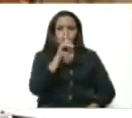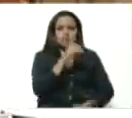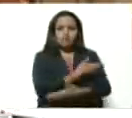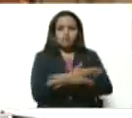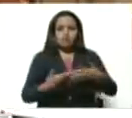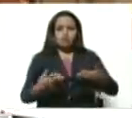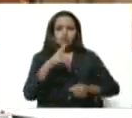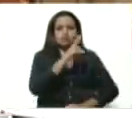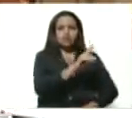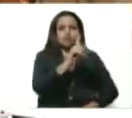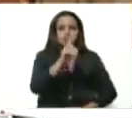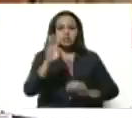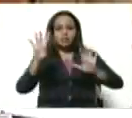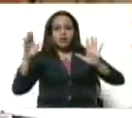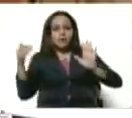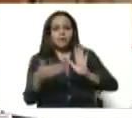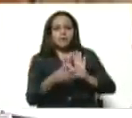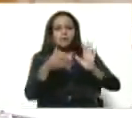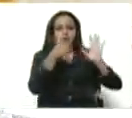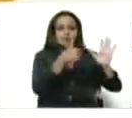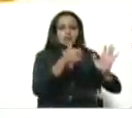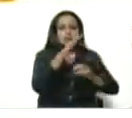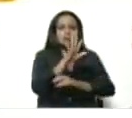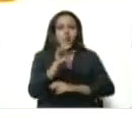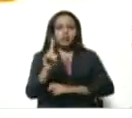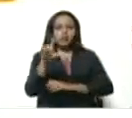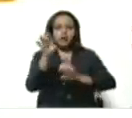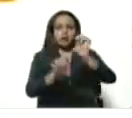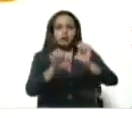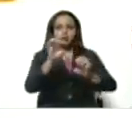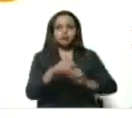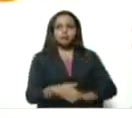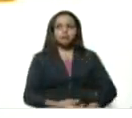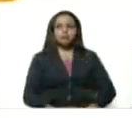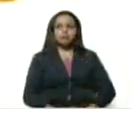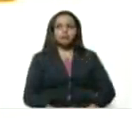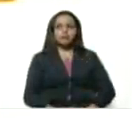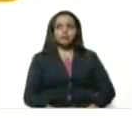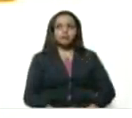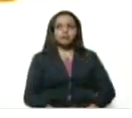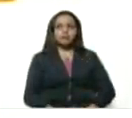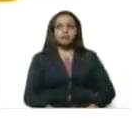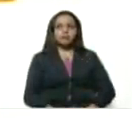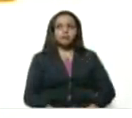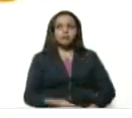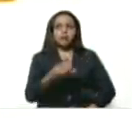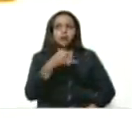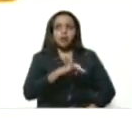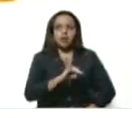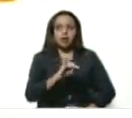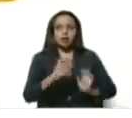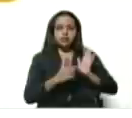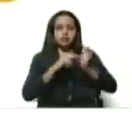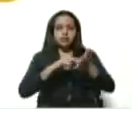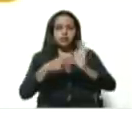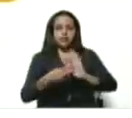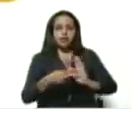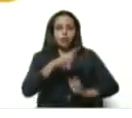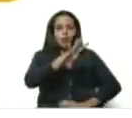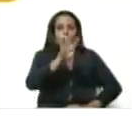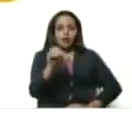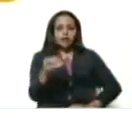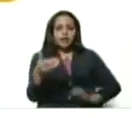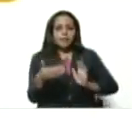219 mil 651 presos lo que da y representa 40 mil